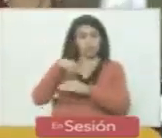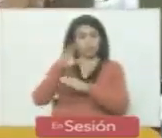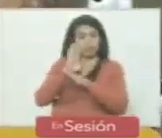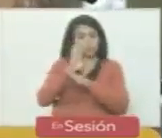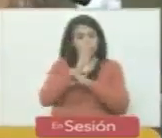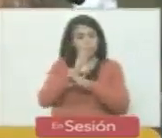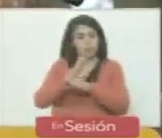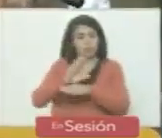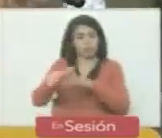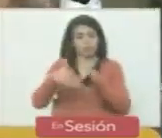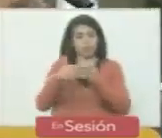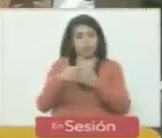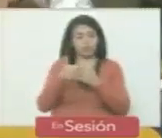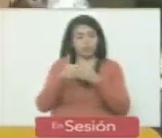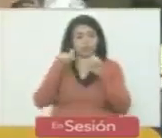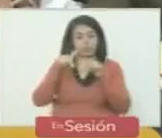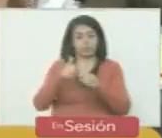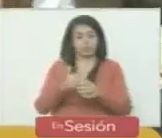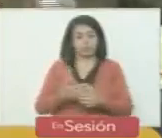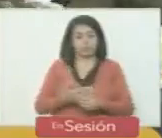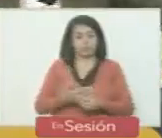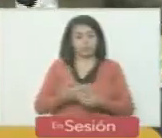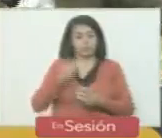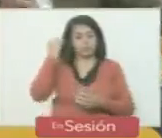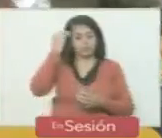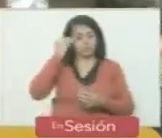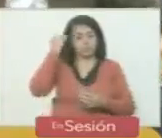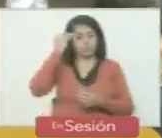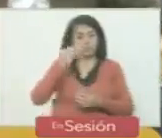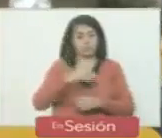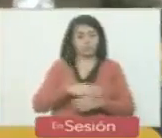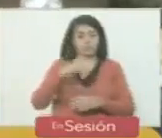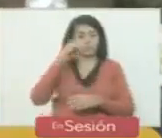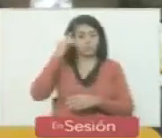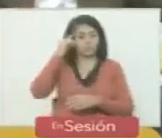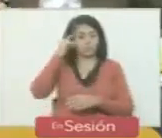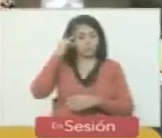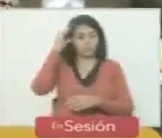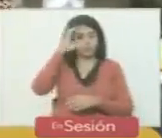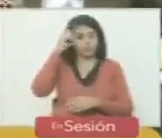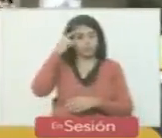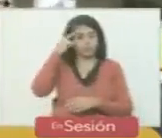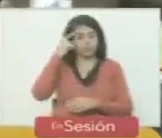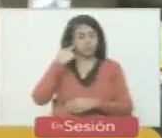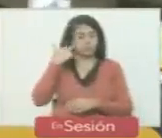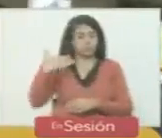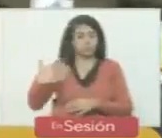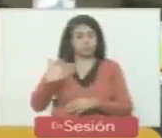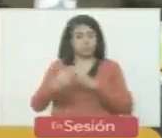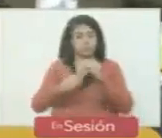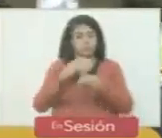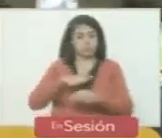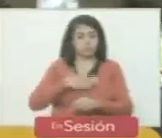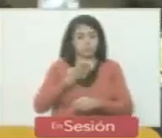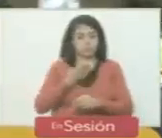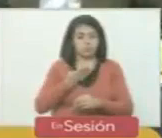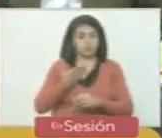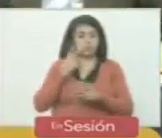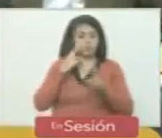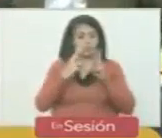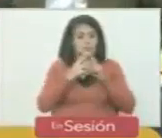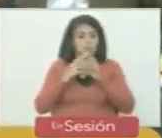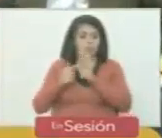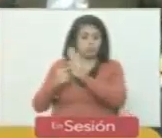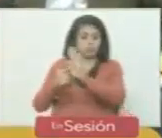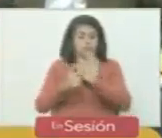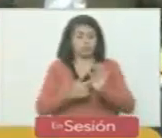custodia de esos pensamientos y esos conocimientos tradicionales que no se pueden dar a conocer. Somos